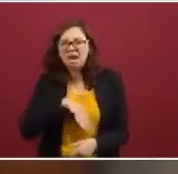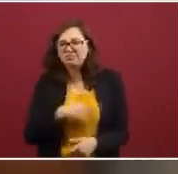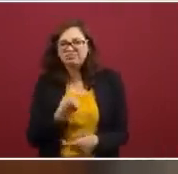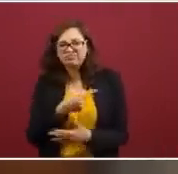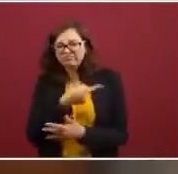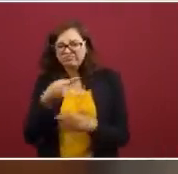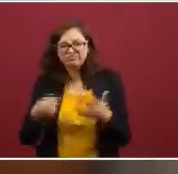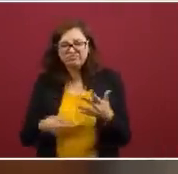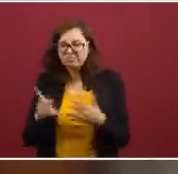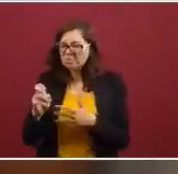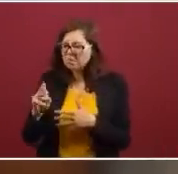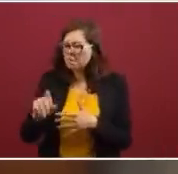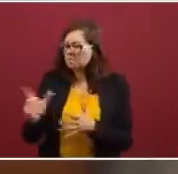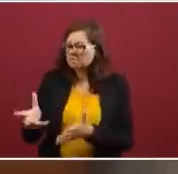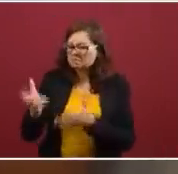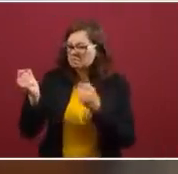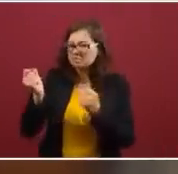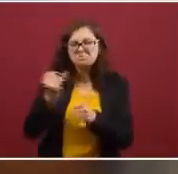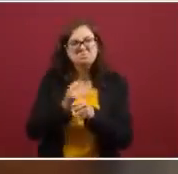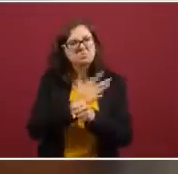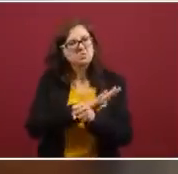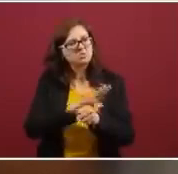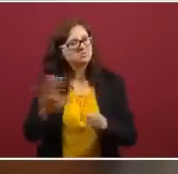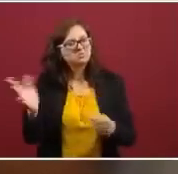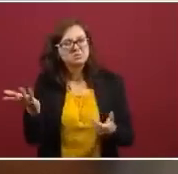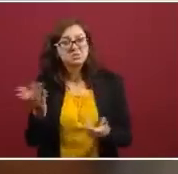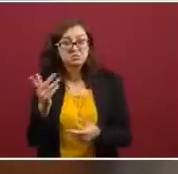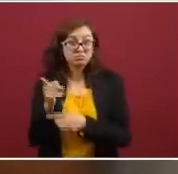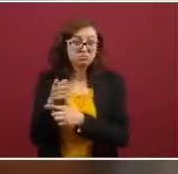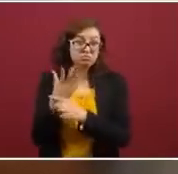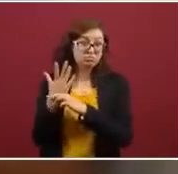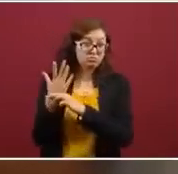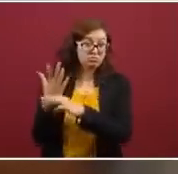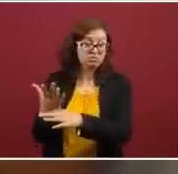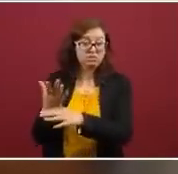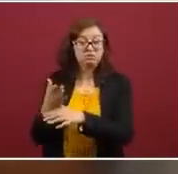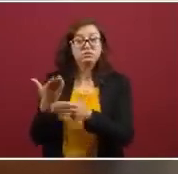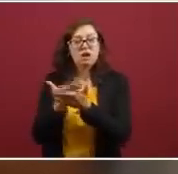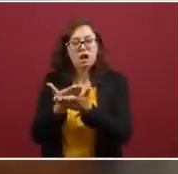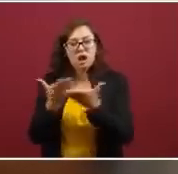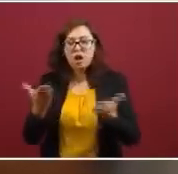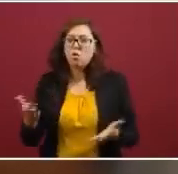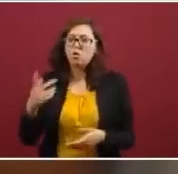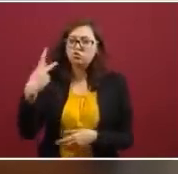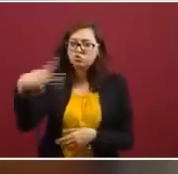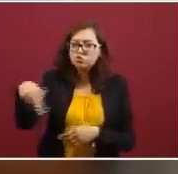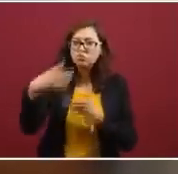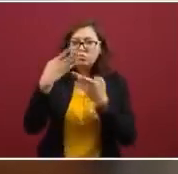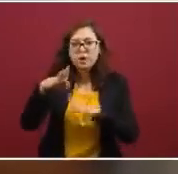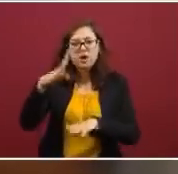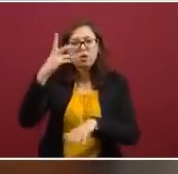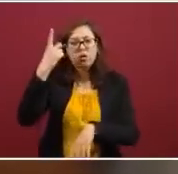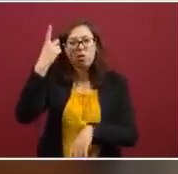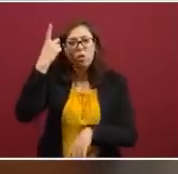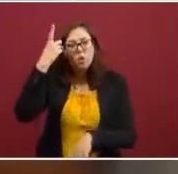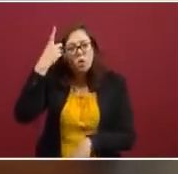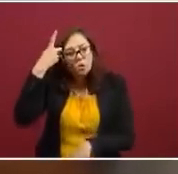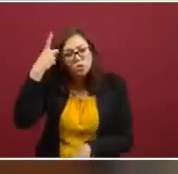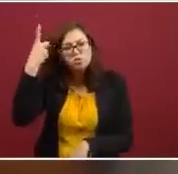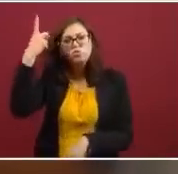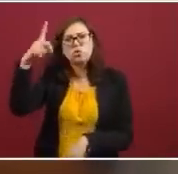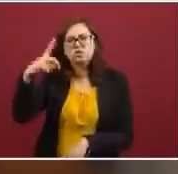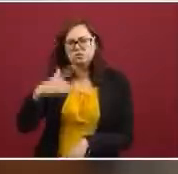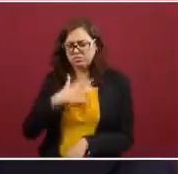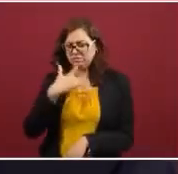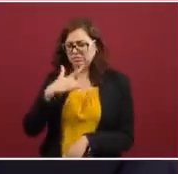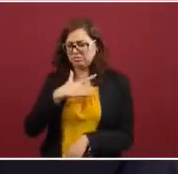de rescatar a Pemex. ¿Qué hizo que su banco o los ejecutivos del banco, los dueños del banco, hicieran que reviraran